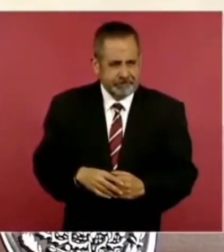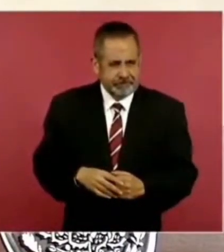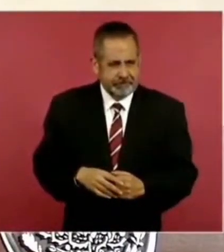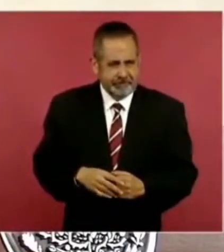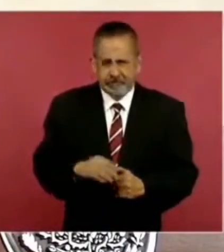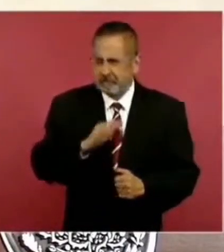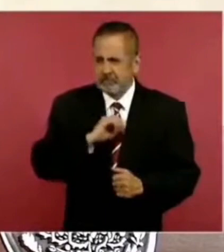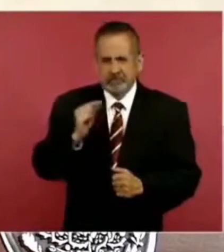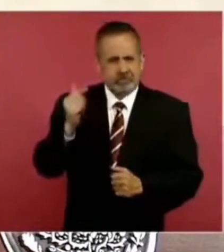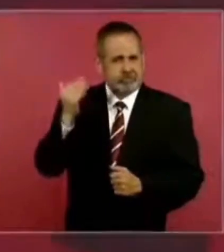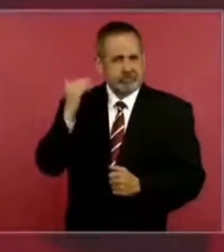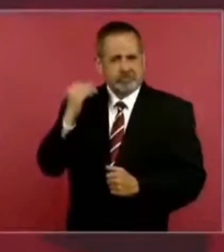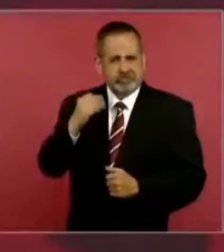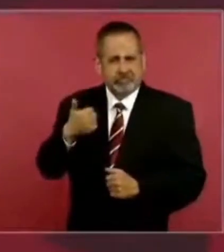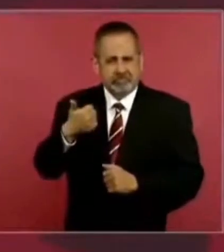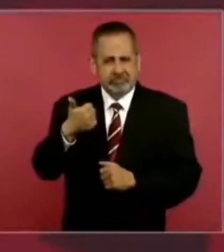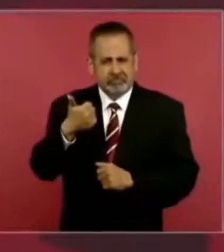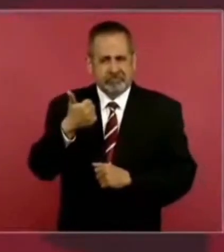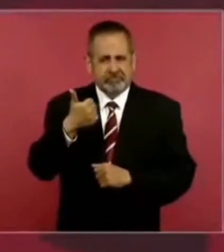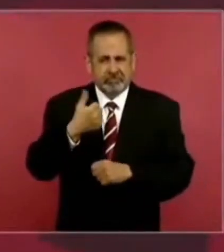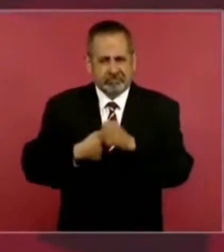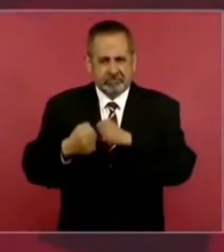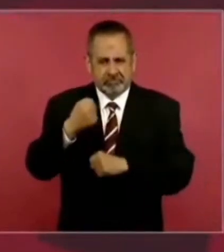6 años para acá,